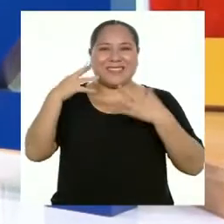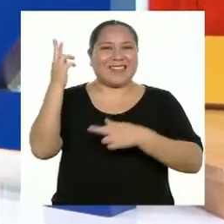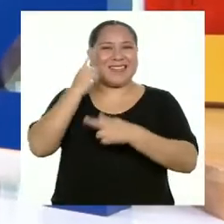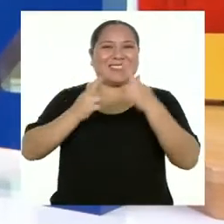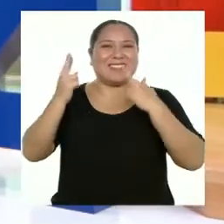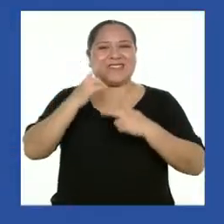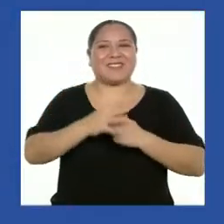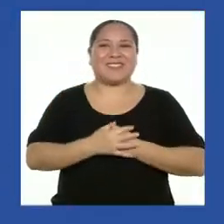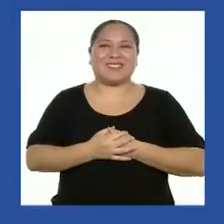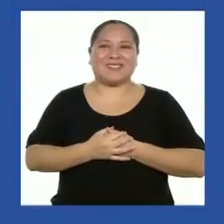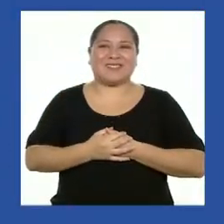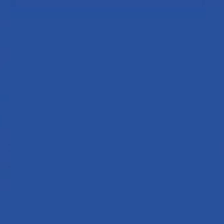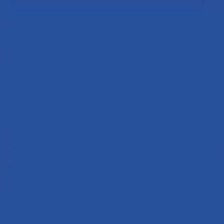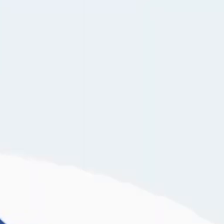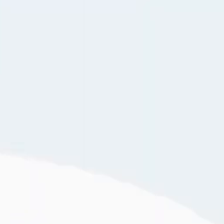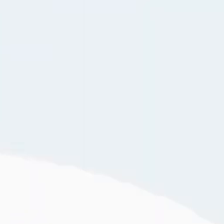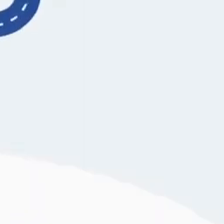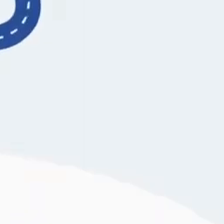volvemos.